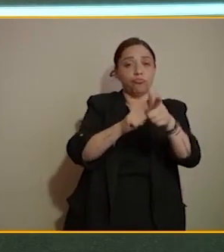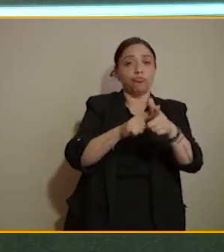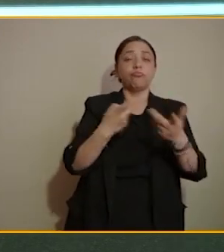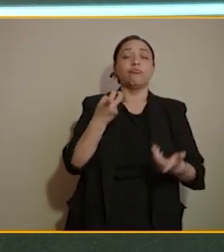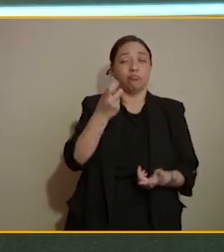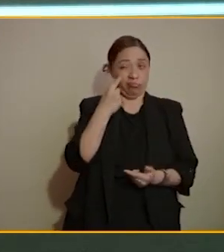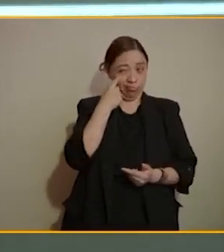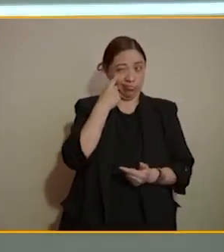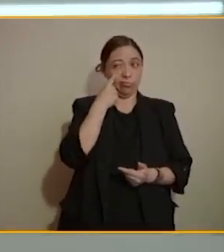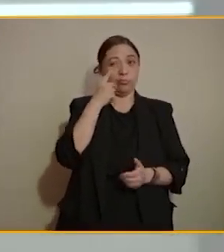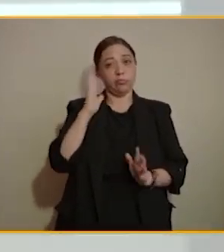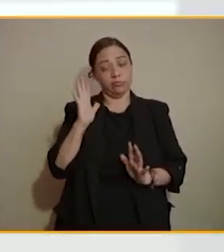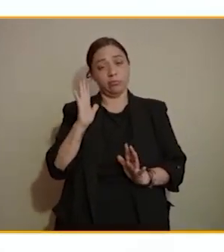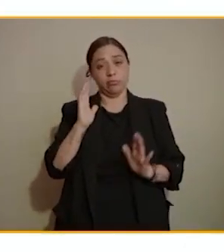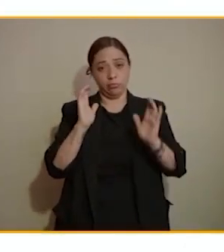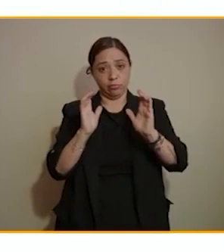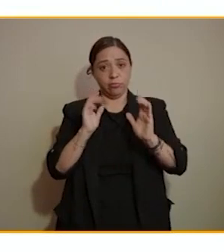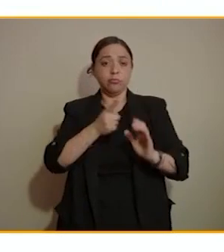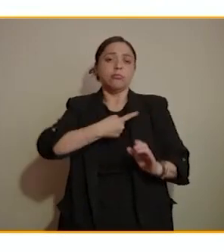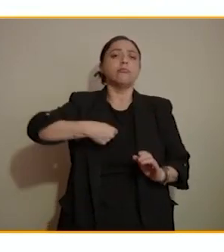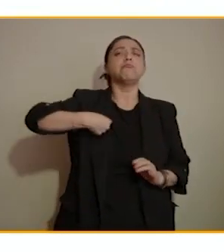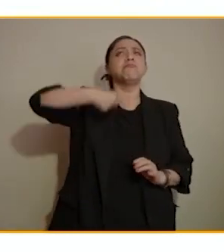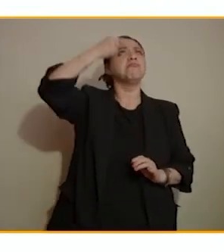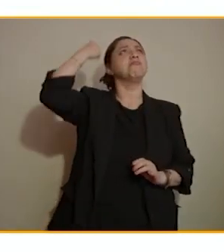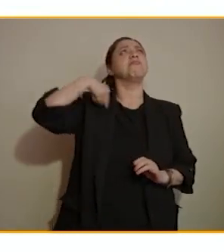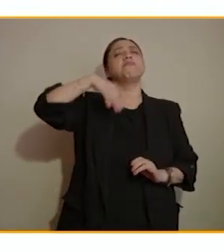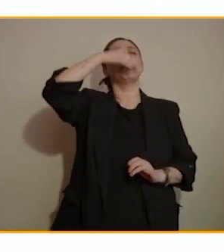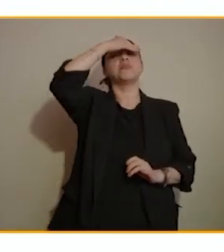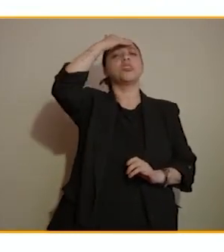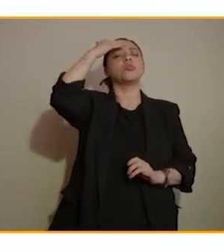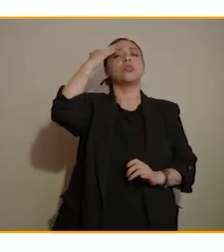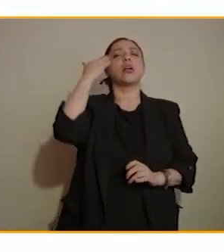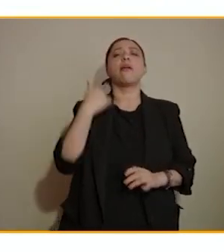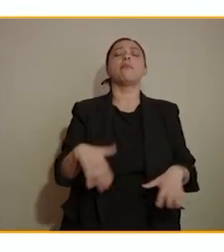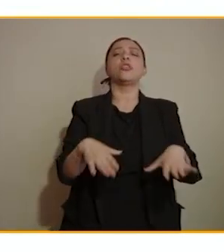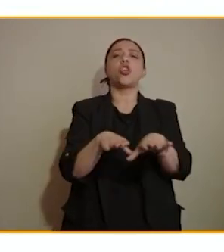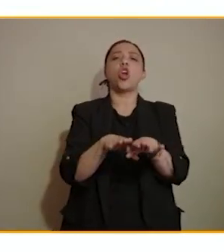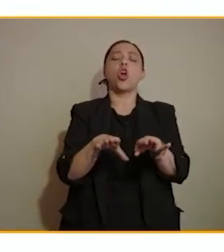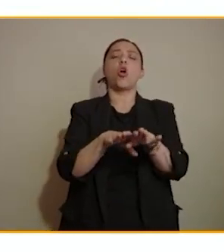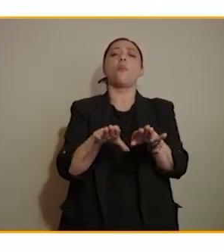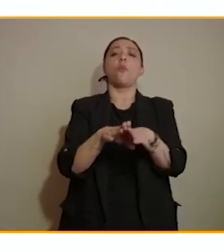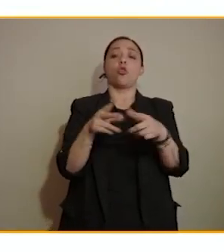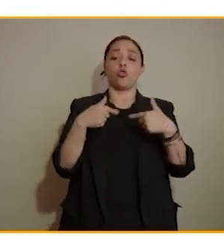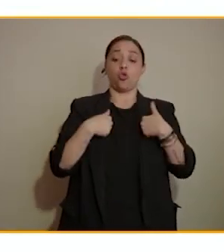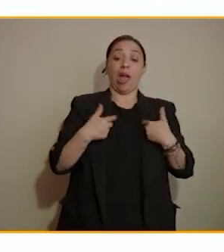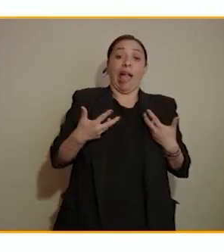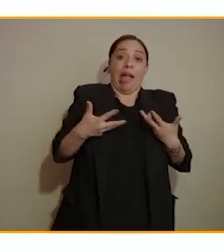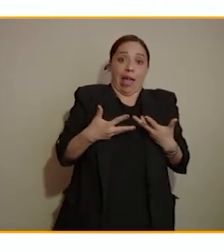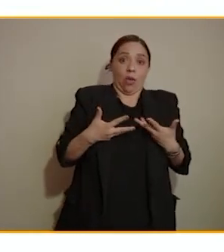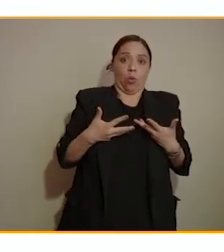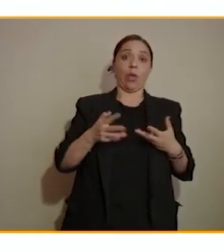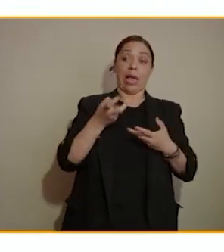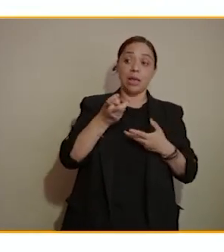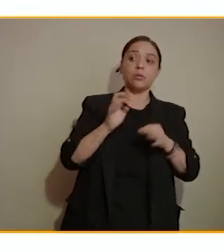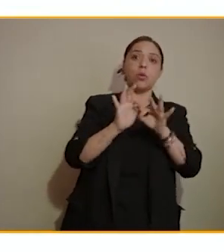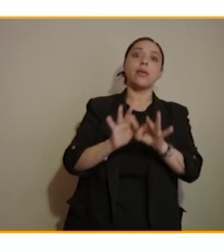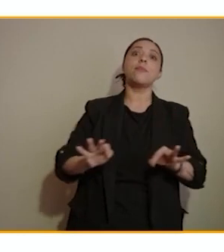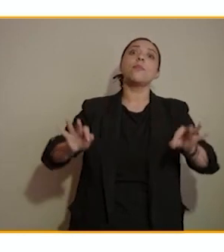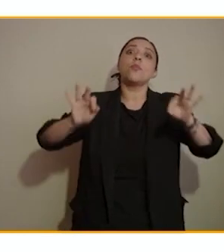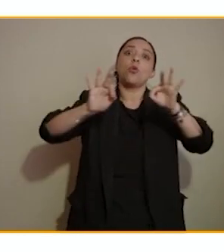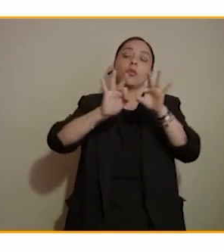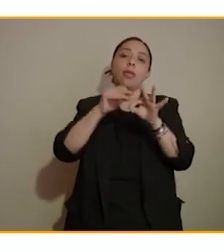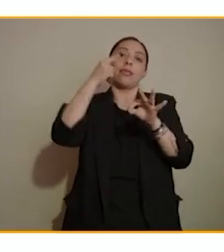porque también no somos conscientes de hasta qué punto nuestro papel es crucial en el desarrollo de estas